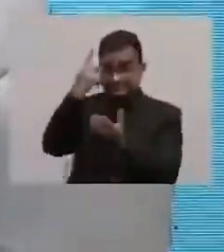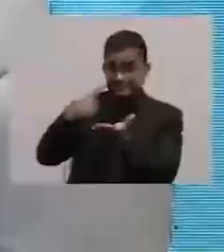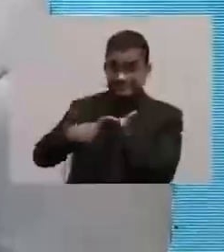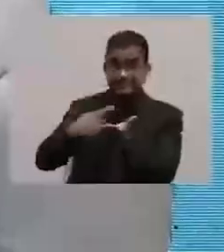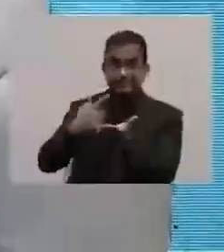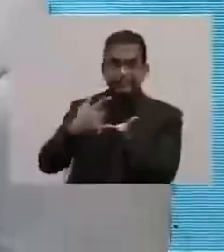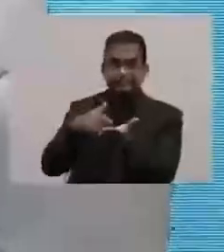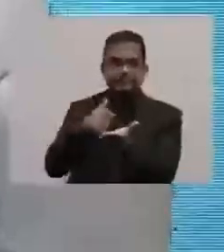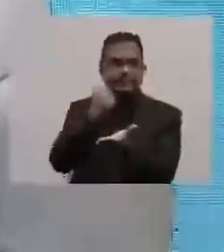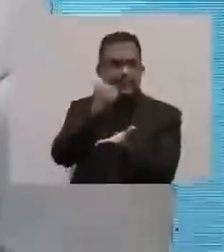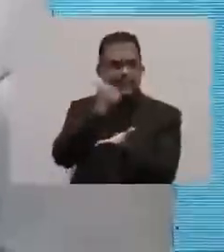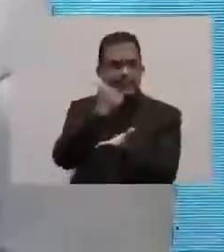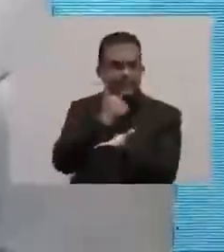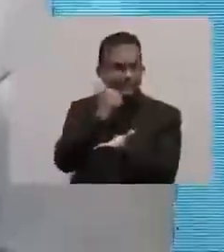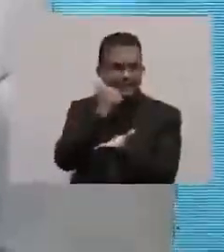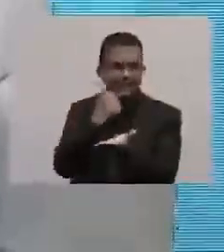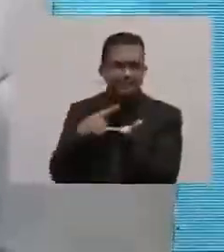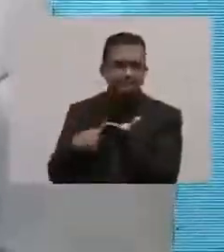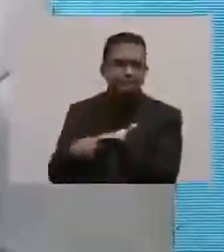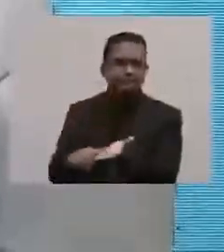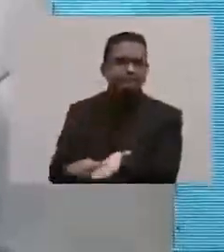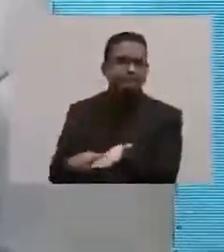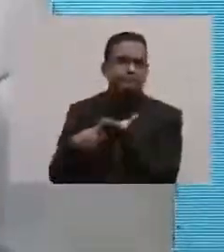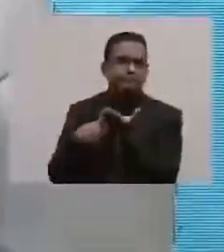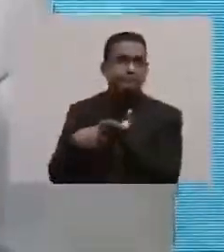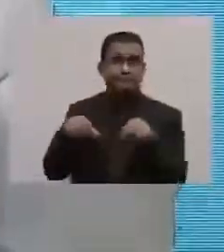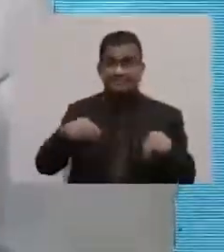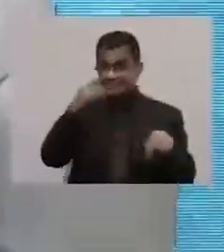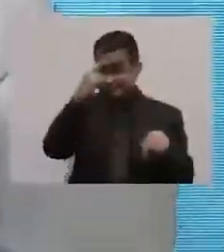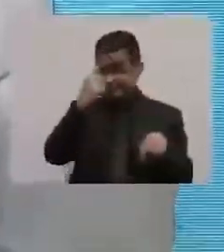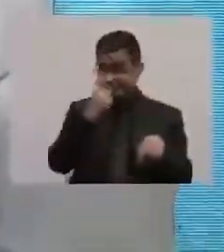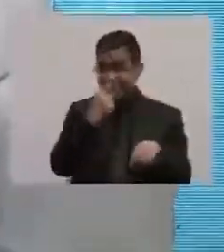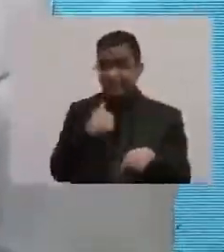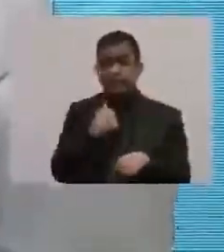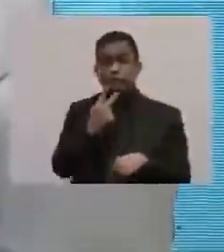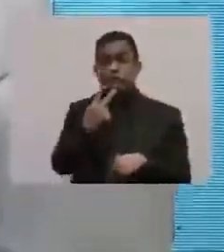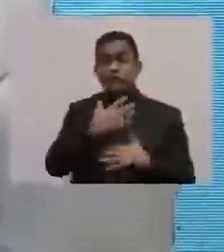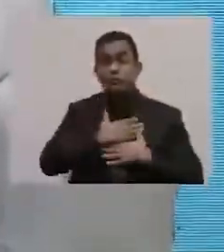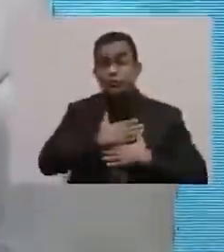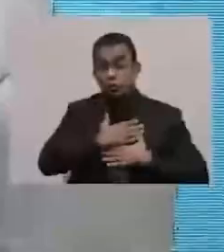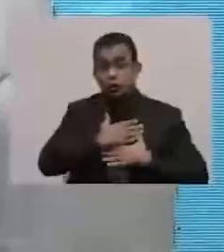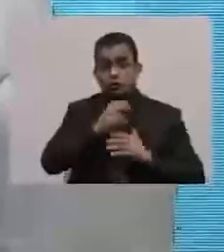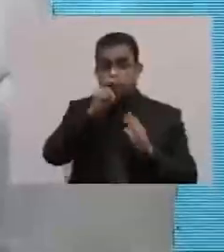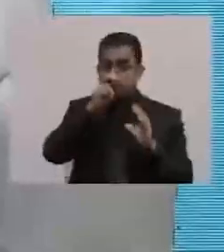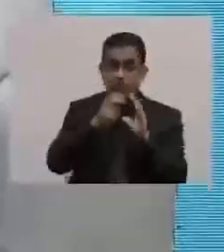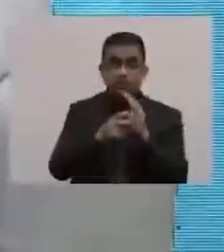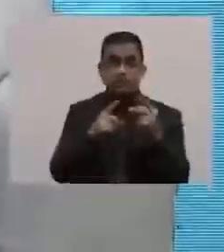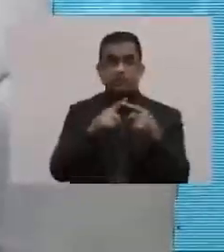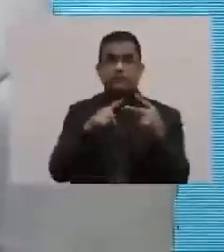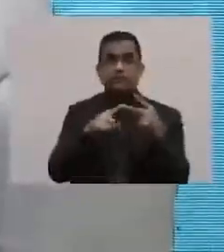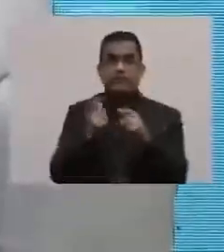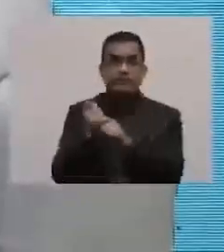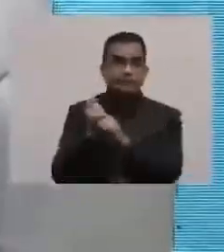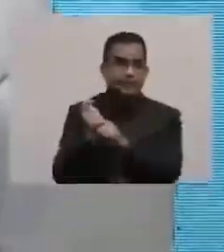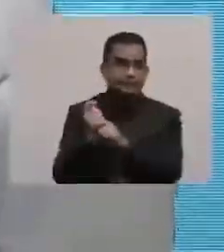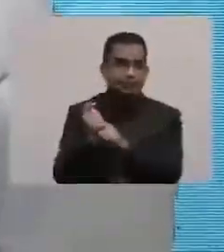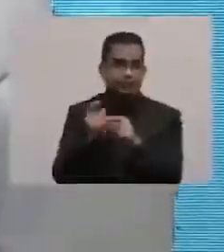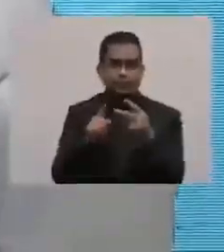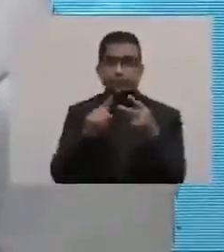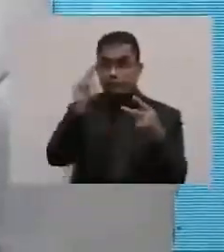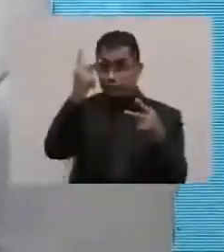todos los días de alguna manera, porque yo creo que si hay este país hay dos pasiones: la pelota y la política. Los políticos